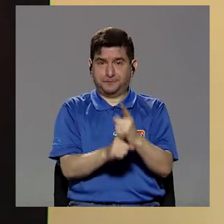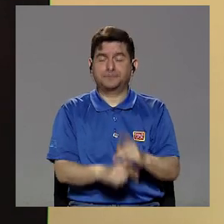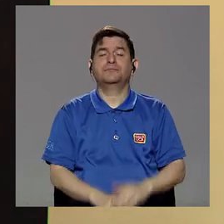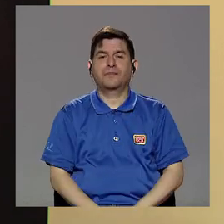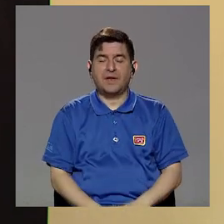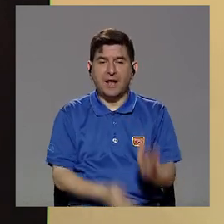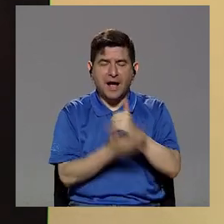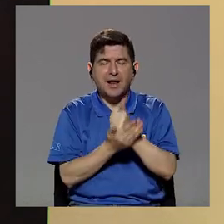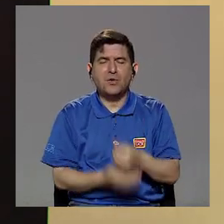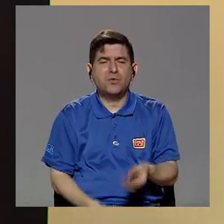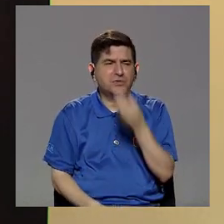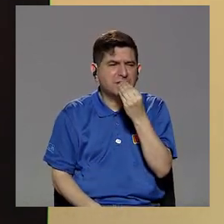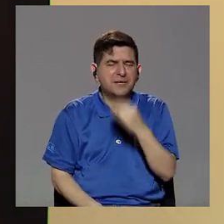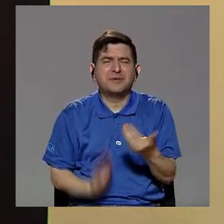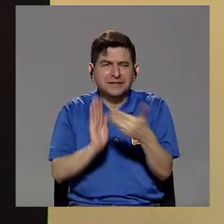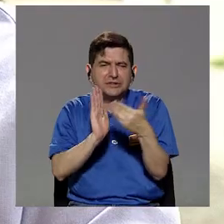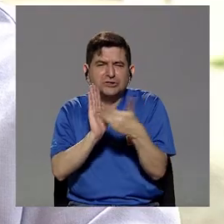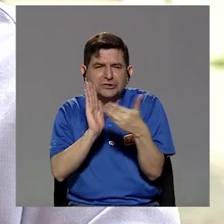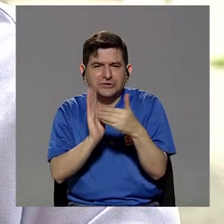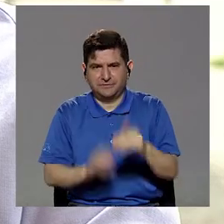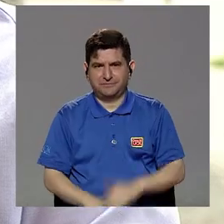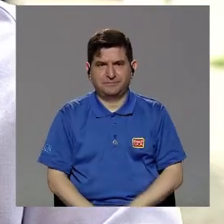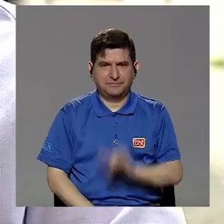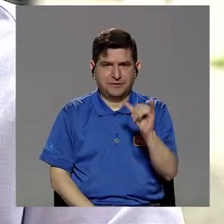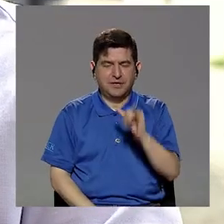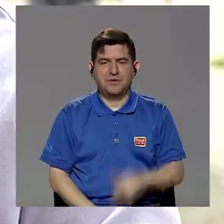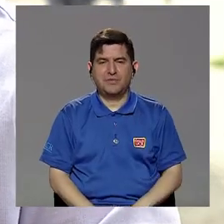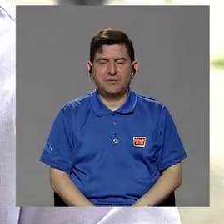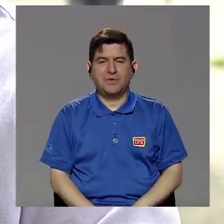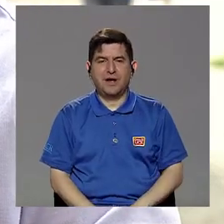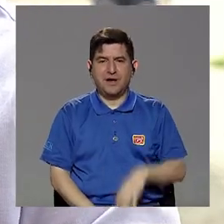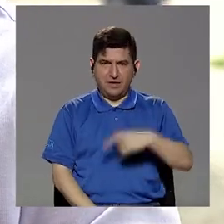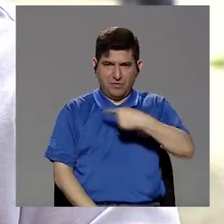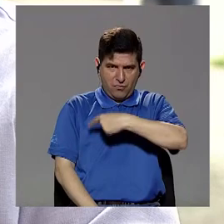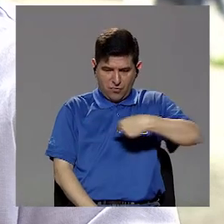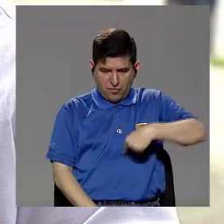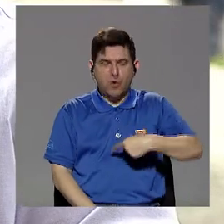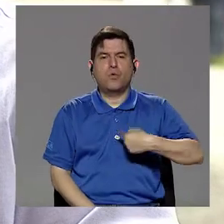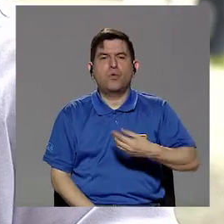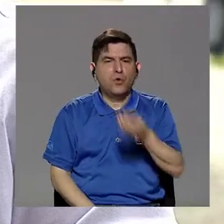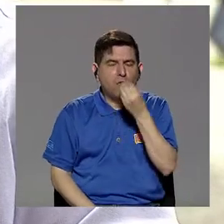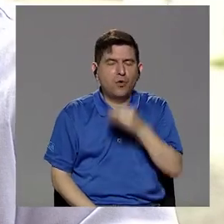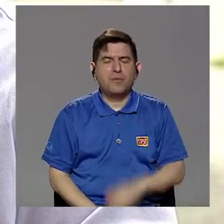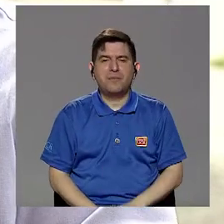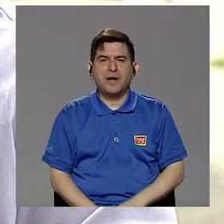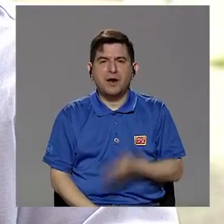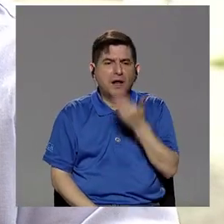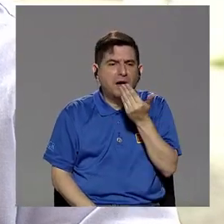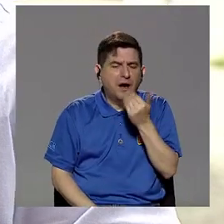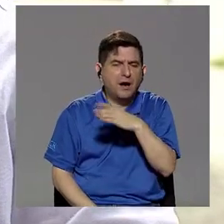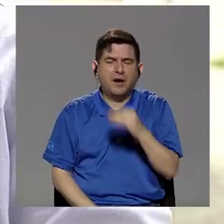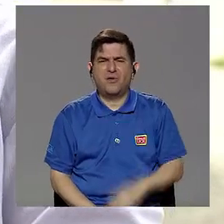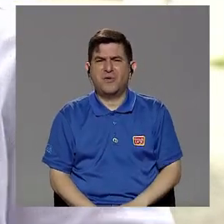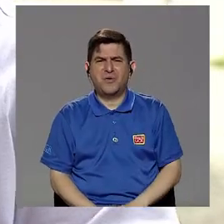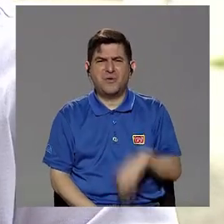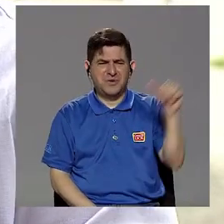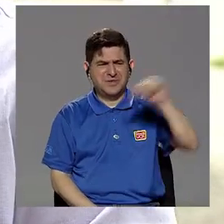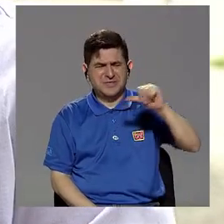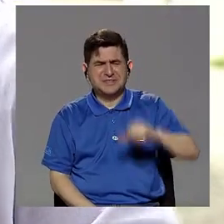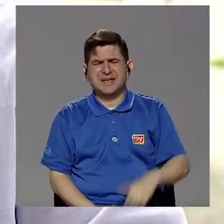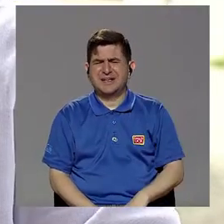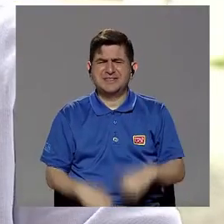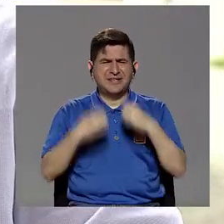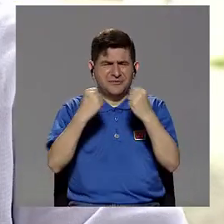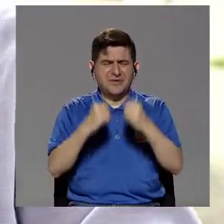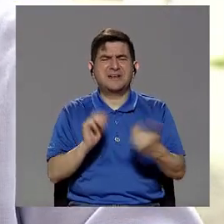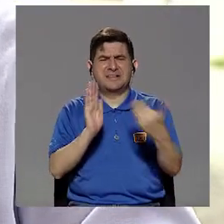correcto. Hay alimentos que irritan. Igual, como está el tracto gastrointestinal, que si uno come chile o come una salsa muy pesada o